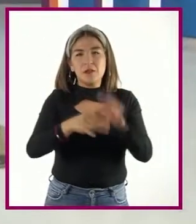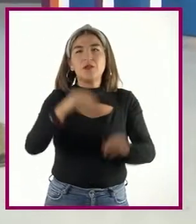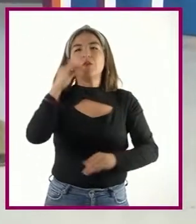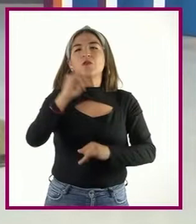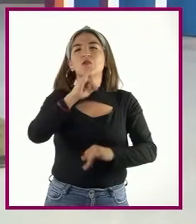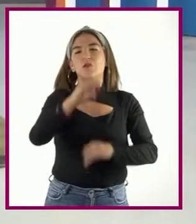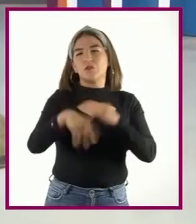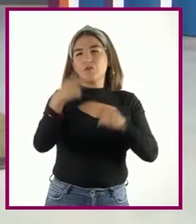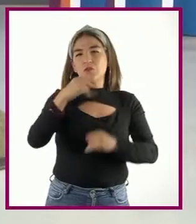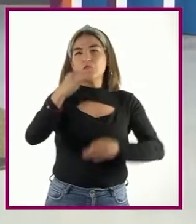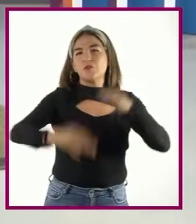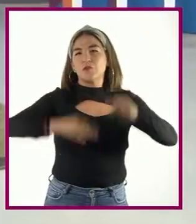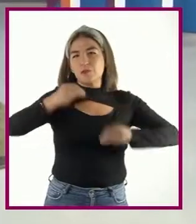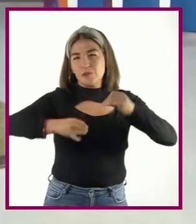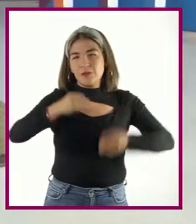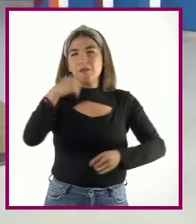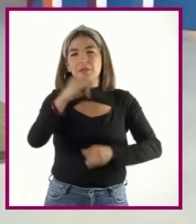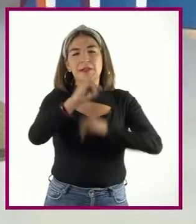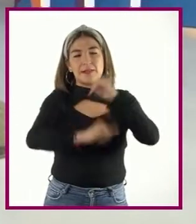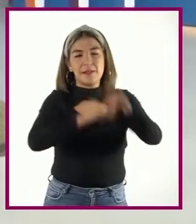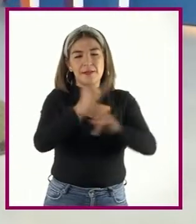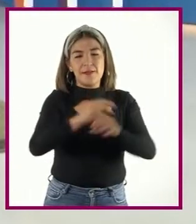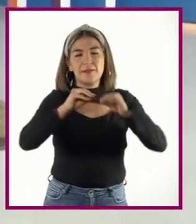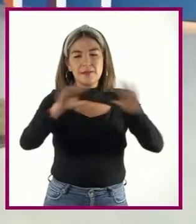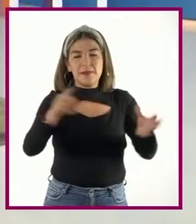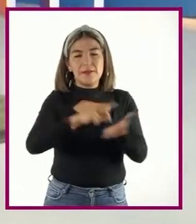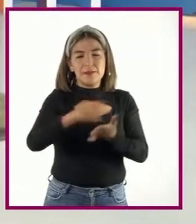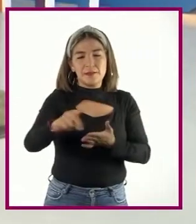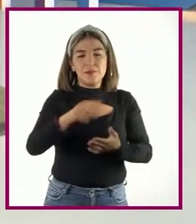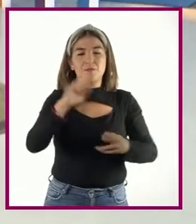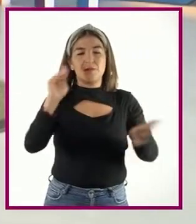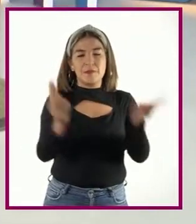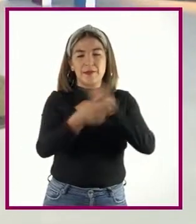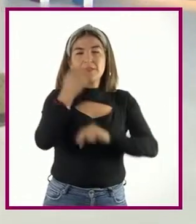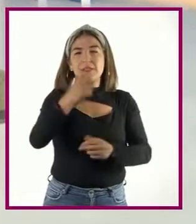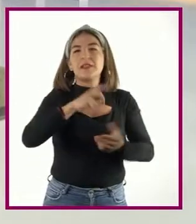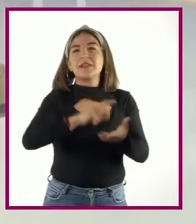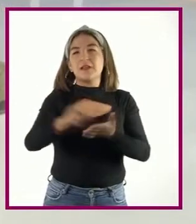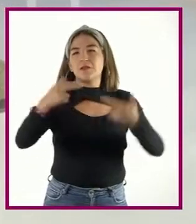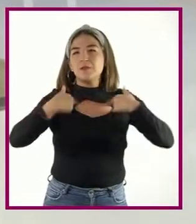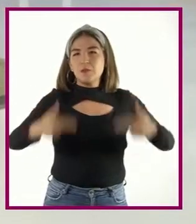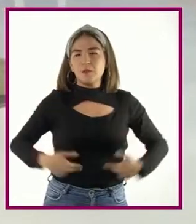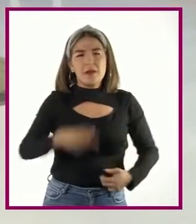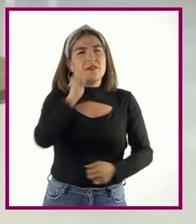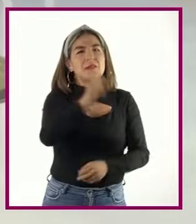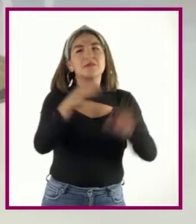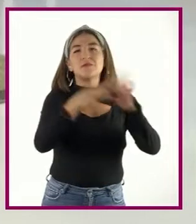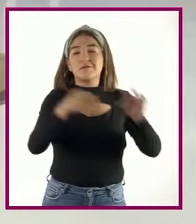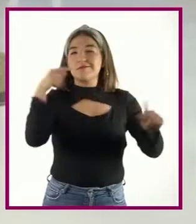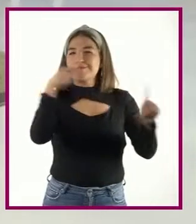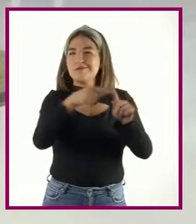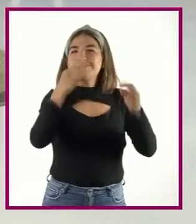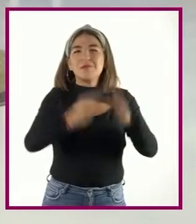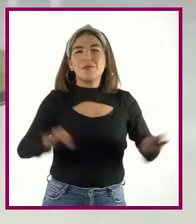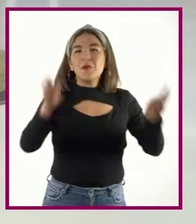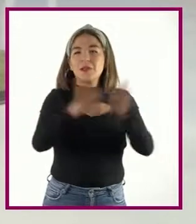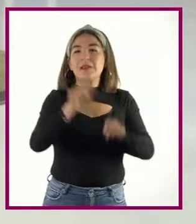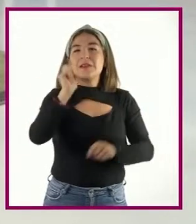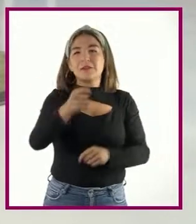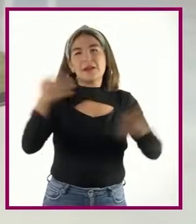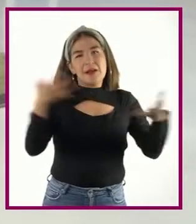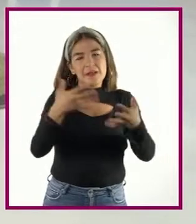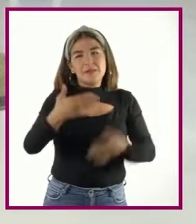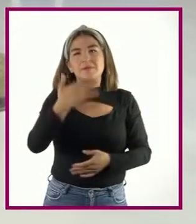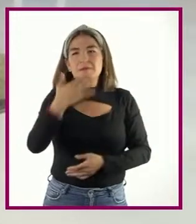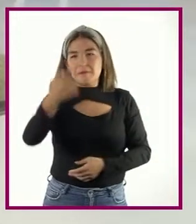internacionales, como la Declaración Universal de los Derechos Humanos, plantean derechos muy específicos que hacen